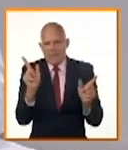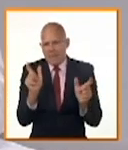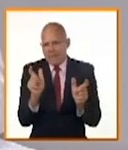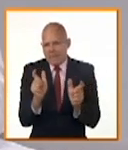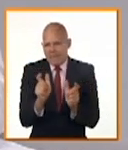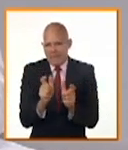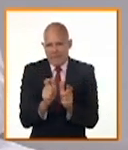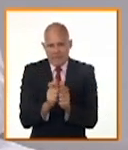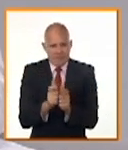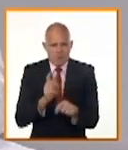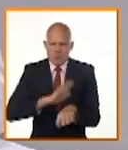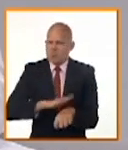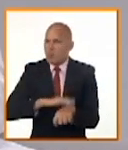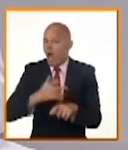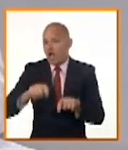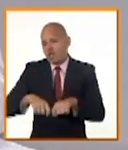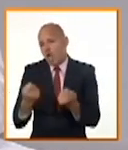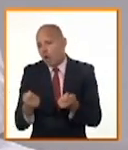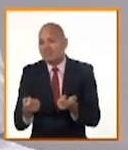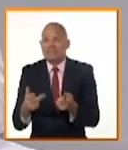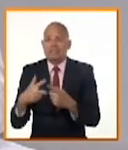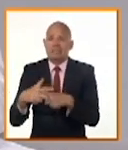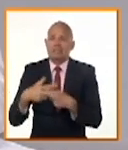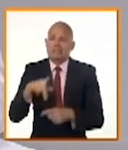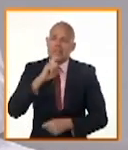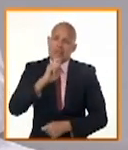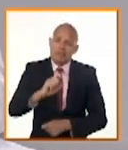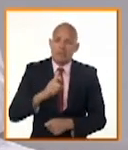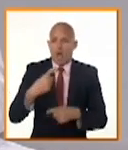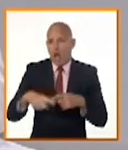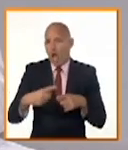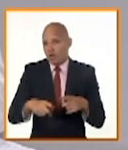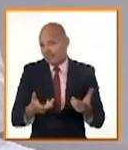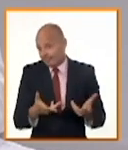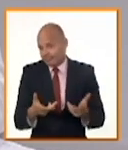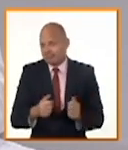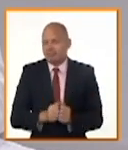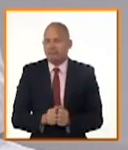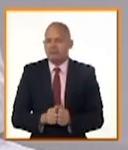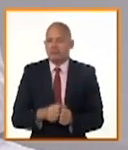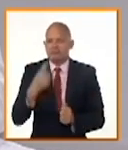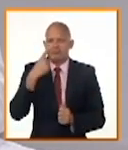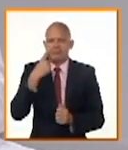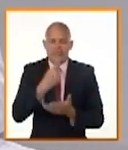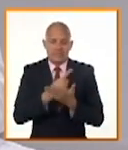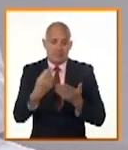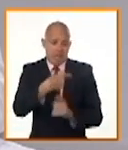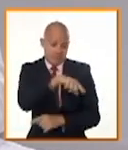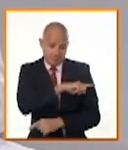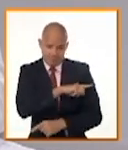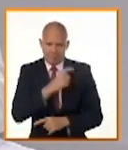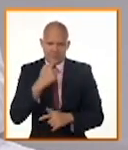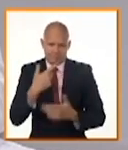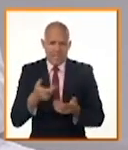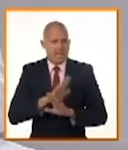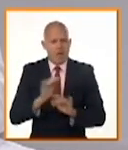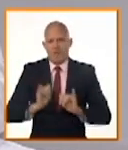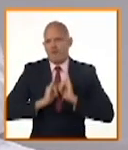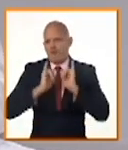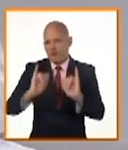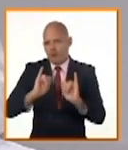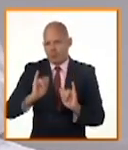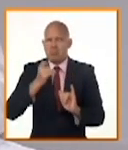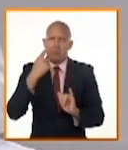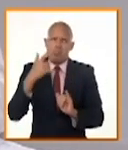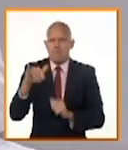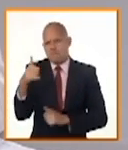que se informaron y que se tomaron a partir del de la noche del miércoles para el jueves fue la la necesidad de